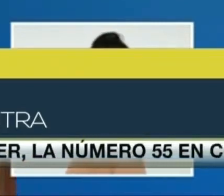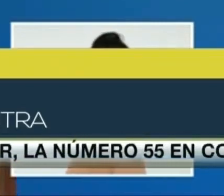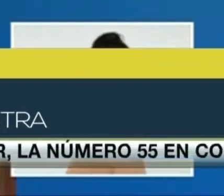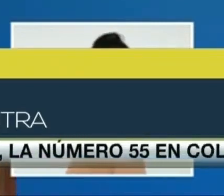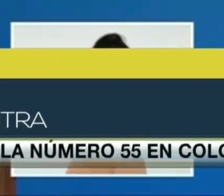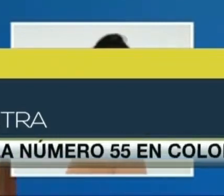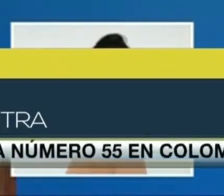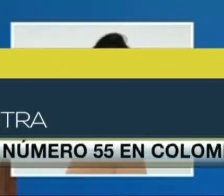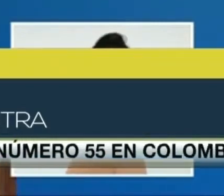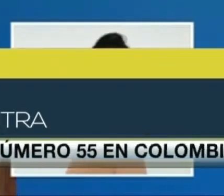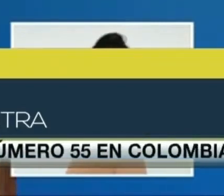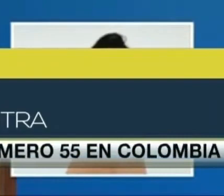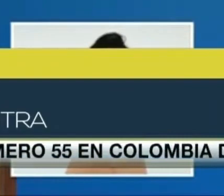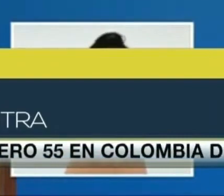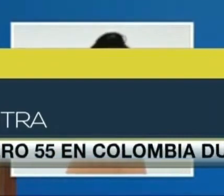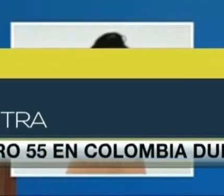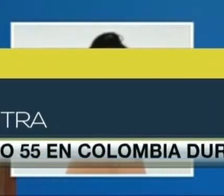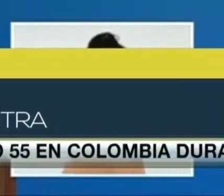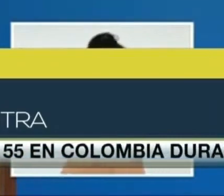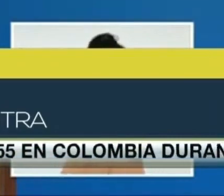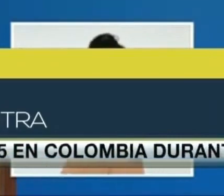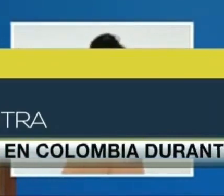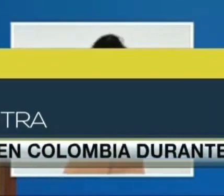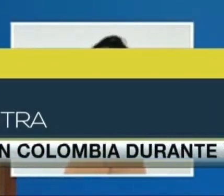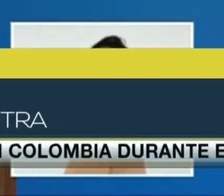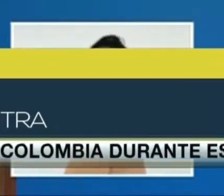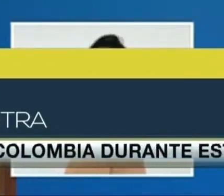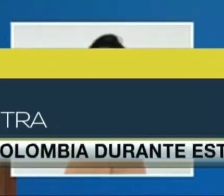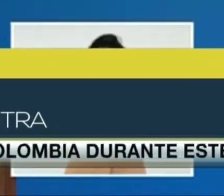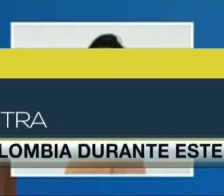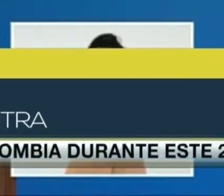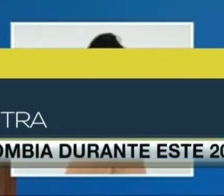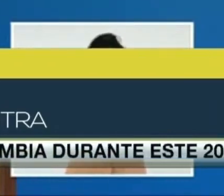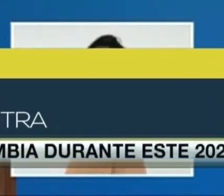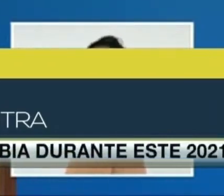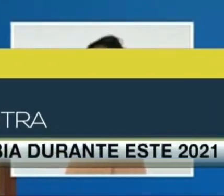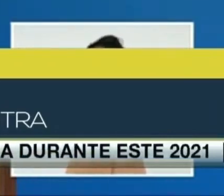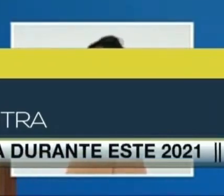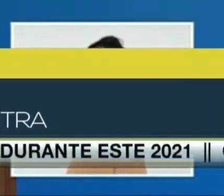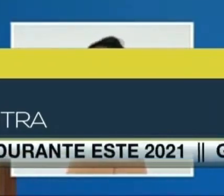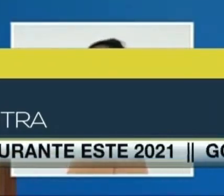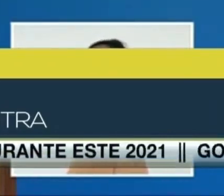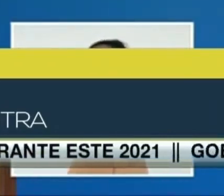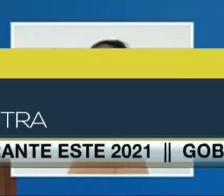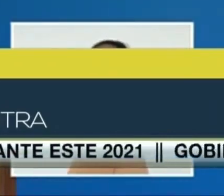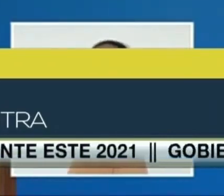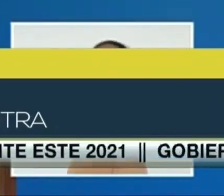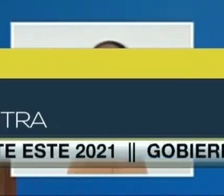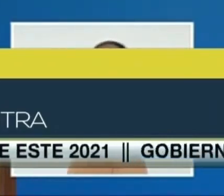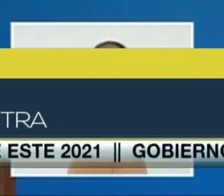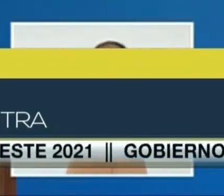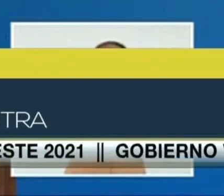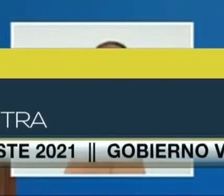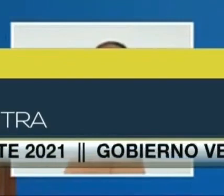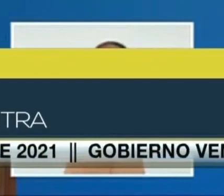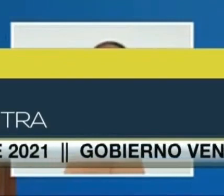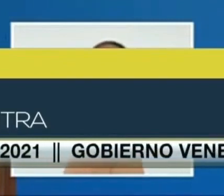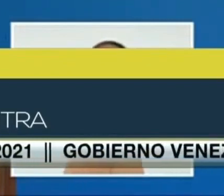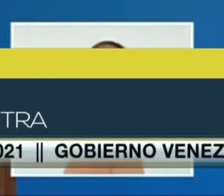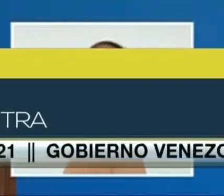se enviaban a Cuba, la compañía Western Union cobraba casi $5,